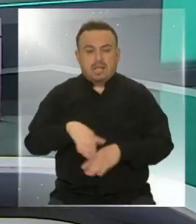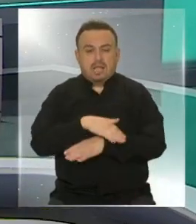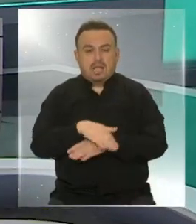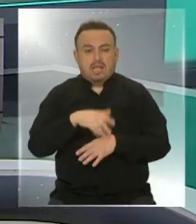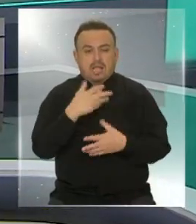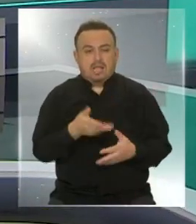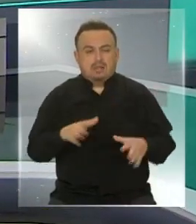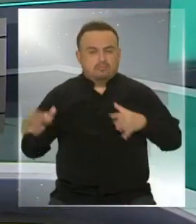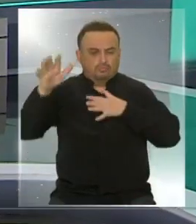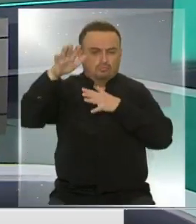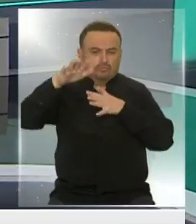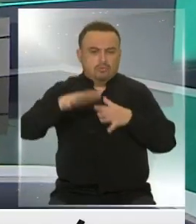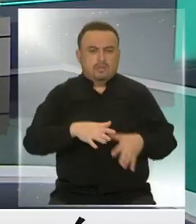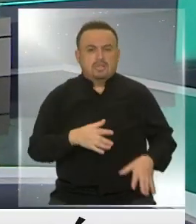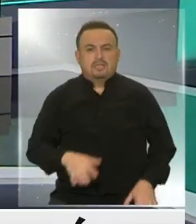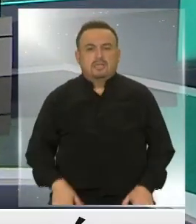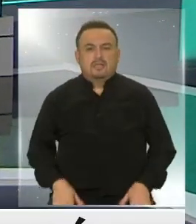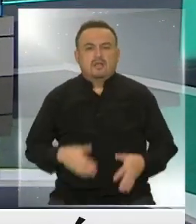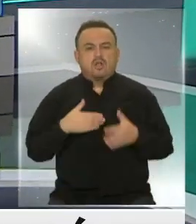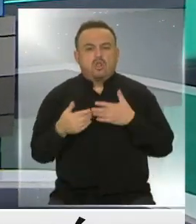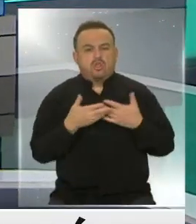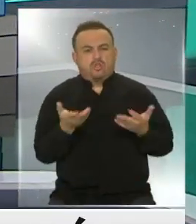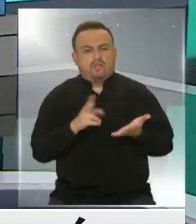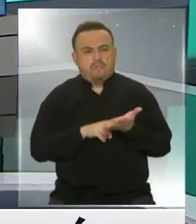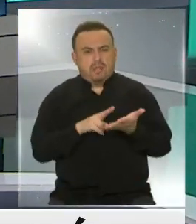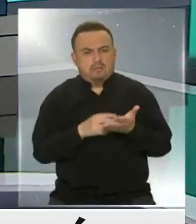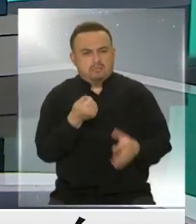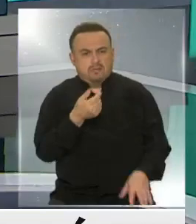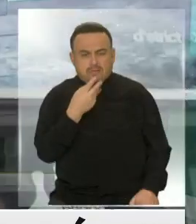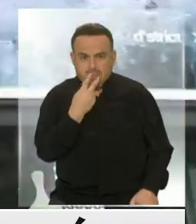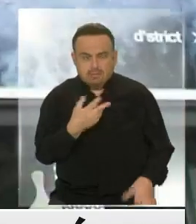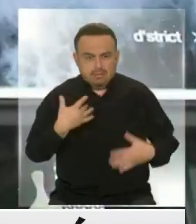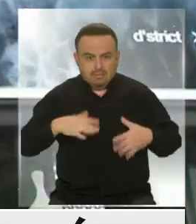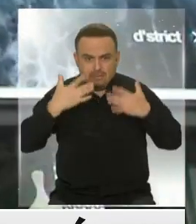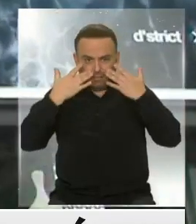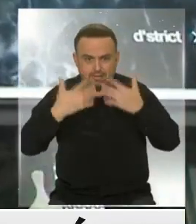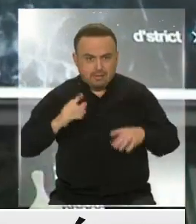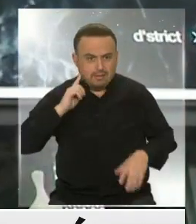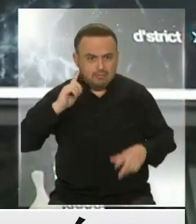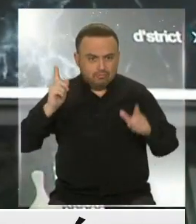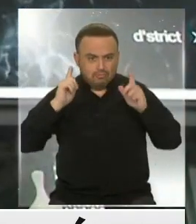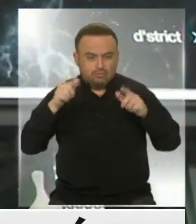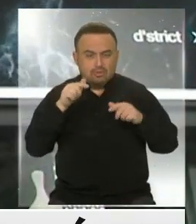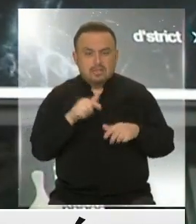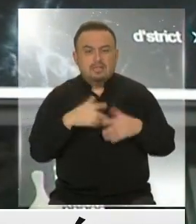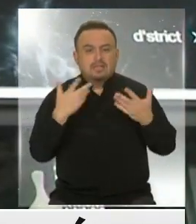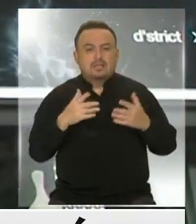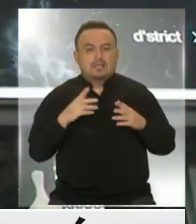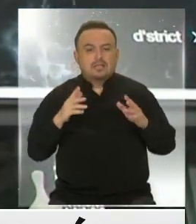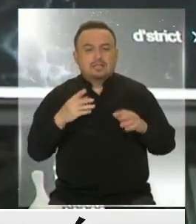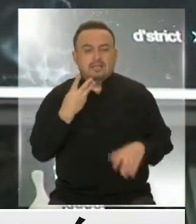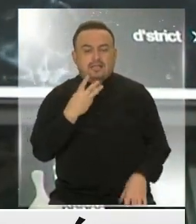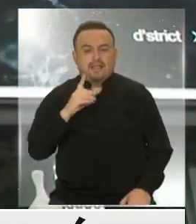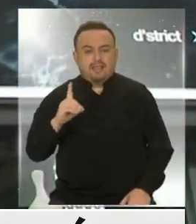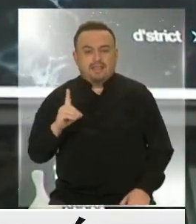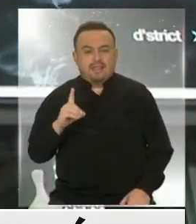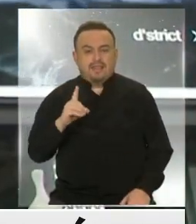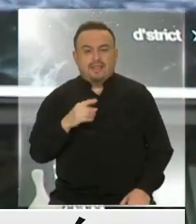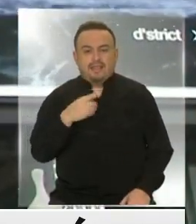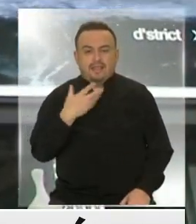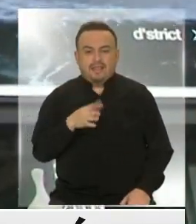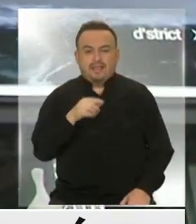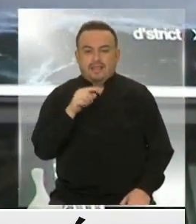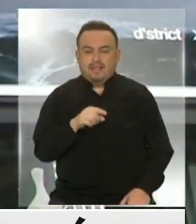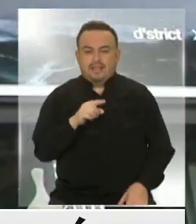encuentras con esta bola si la impresora turki pero está el sonido es una animación 3d realista que